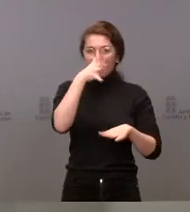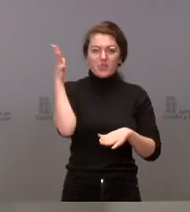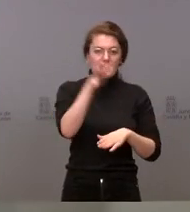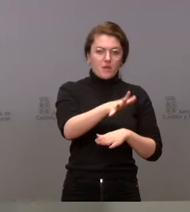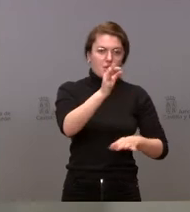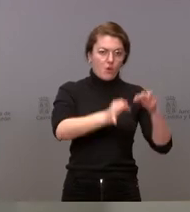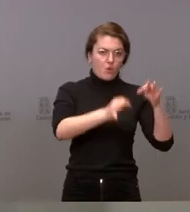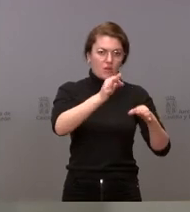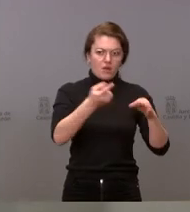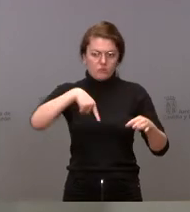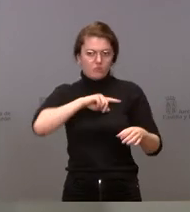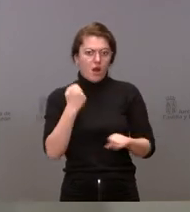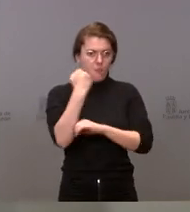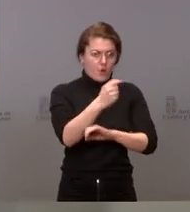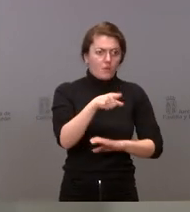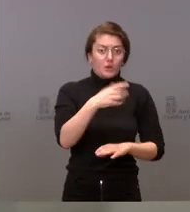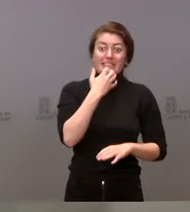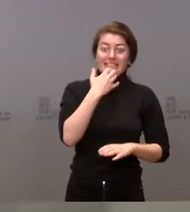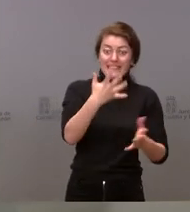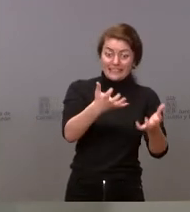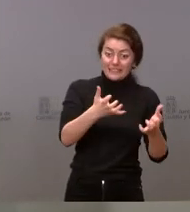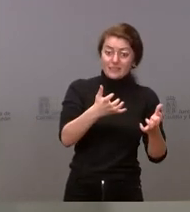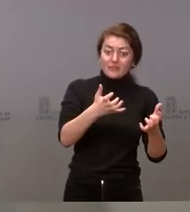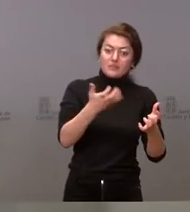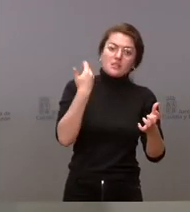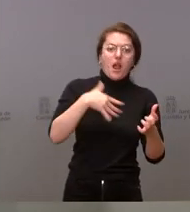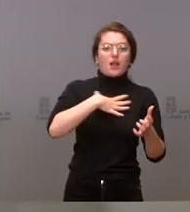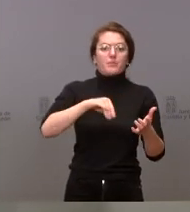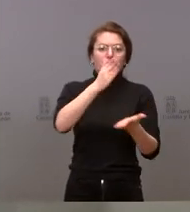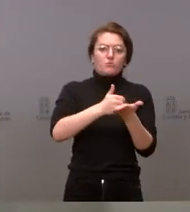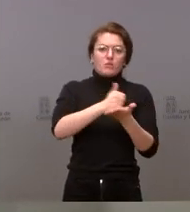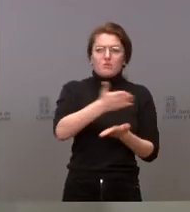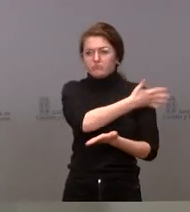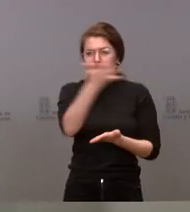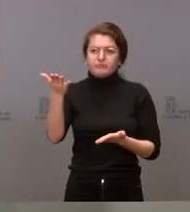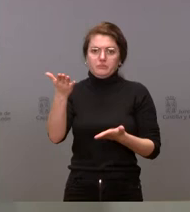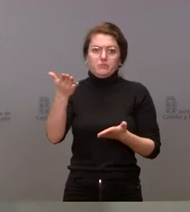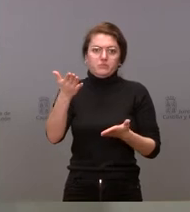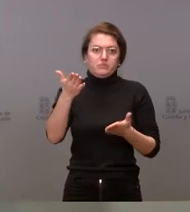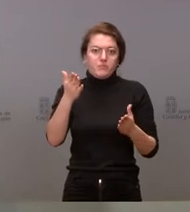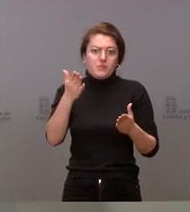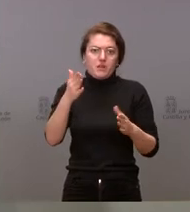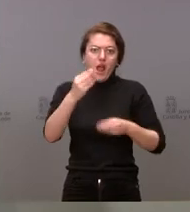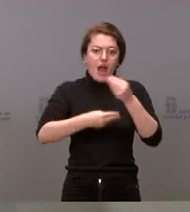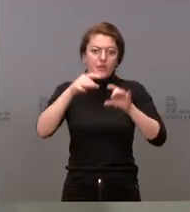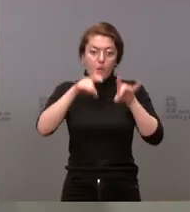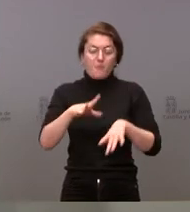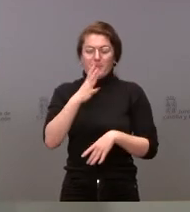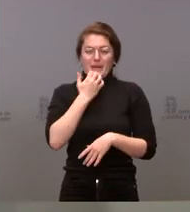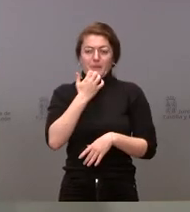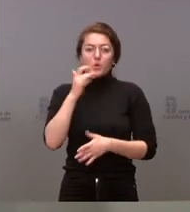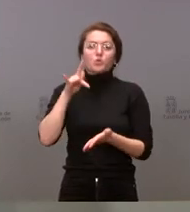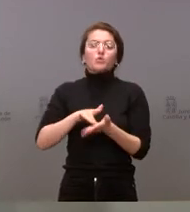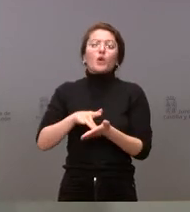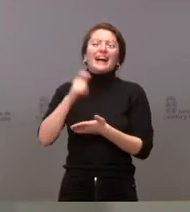sería extensible para el conjunto de las comunidades autónomas igual que en el caso de la sentencia del iva que fuimos castilla y león' la